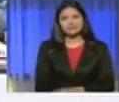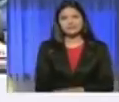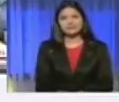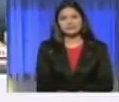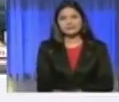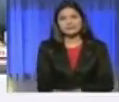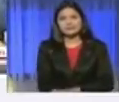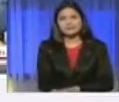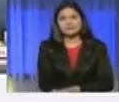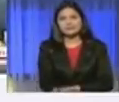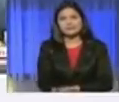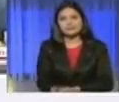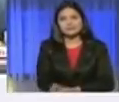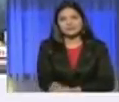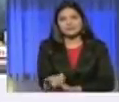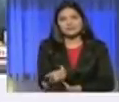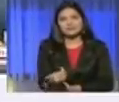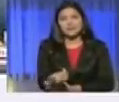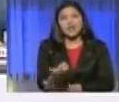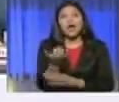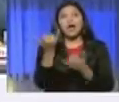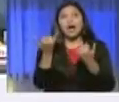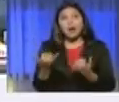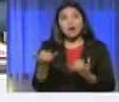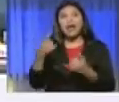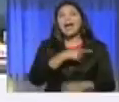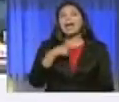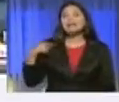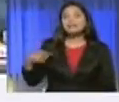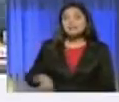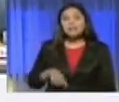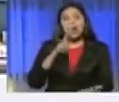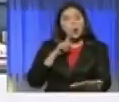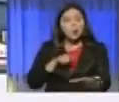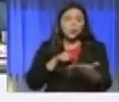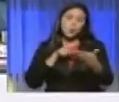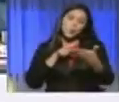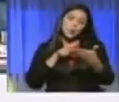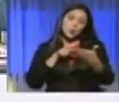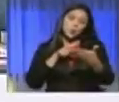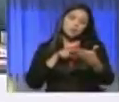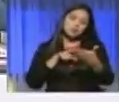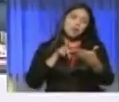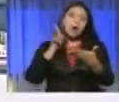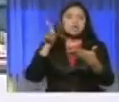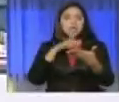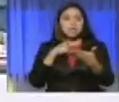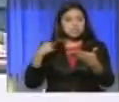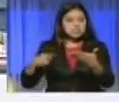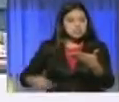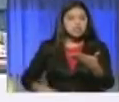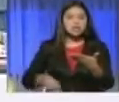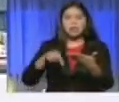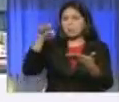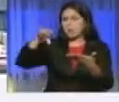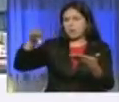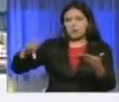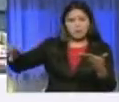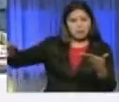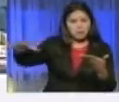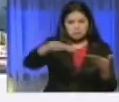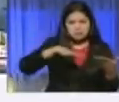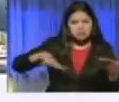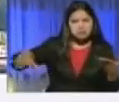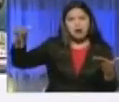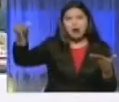maravilla. En este momento nos están viendo en China, en Shanghái, en Shandong, en Beijing.